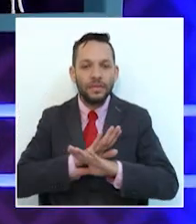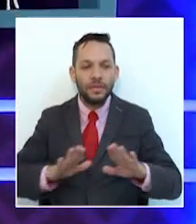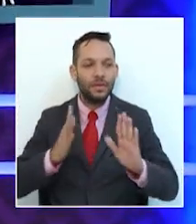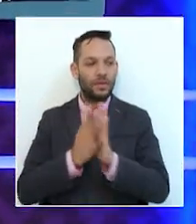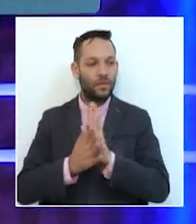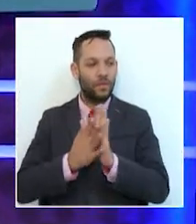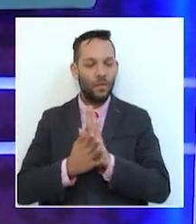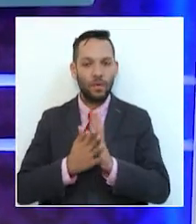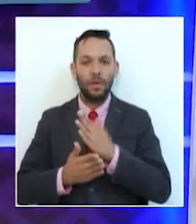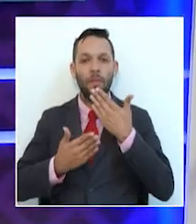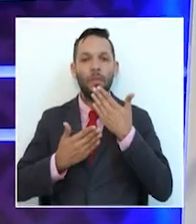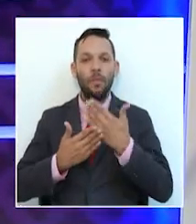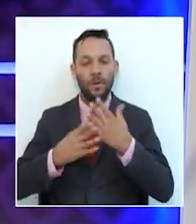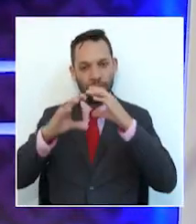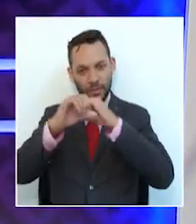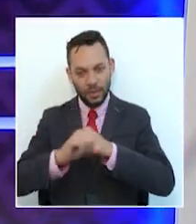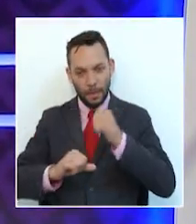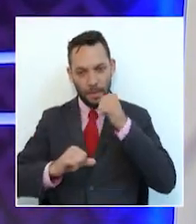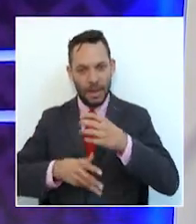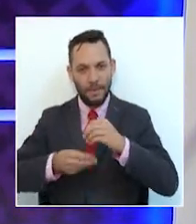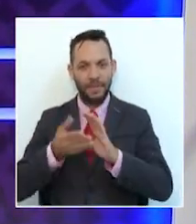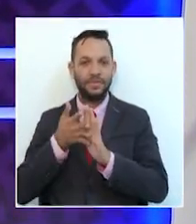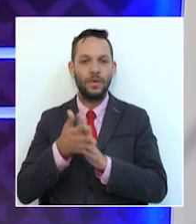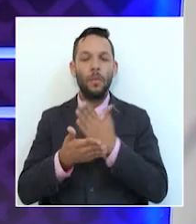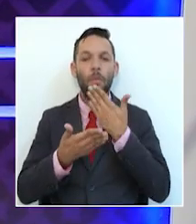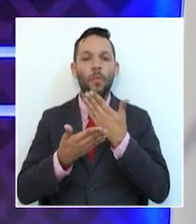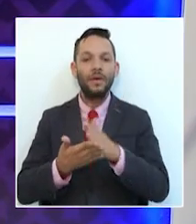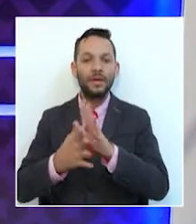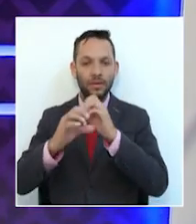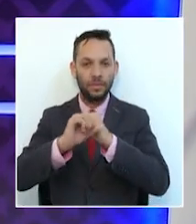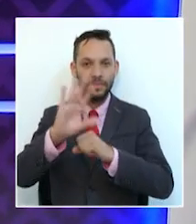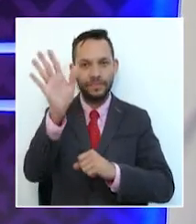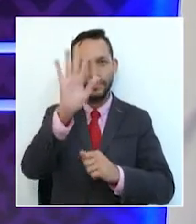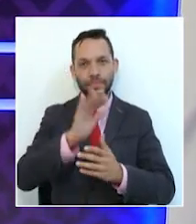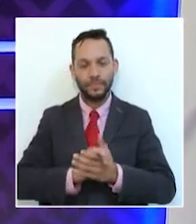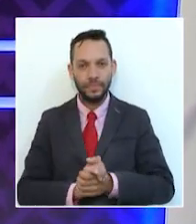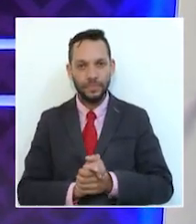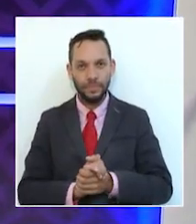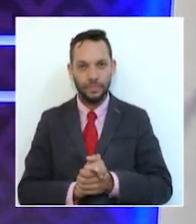final de Sin Estrés. Nos vemos mañana con más información. Una feliz noche para todos. Chao.